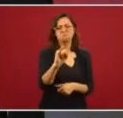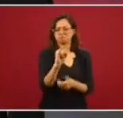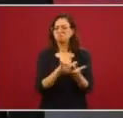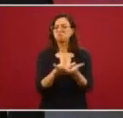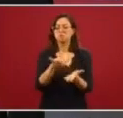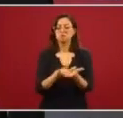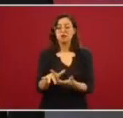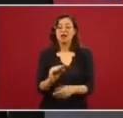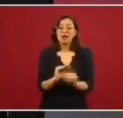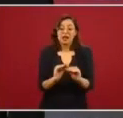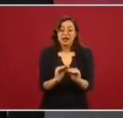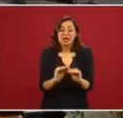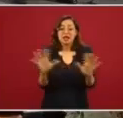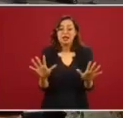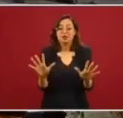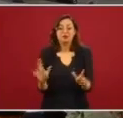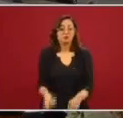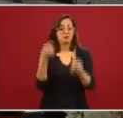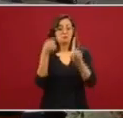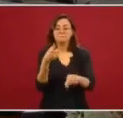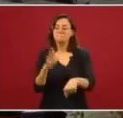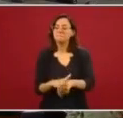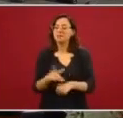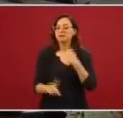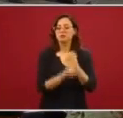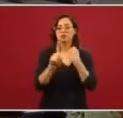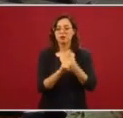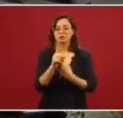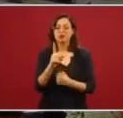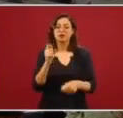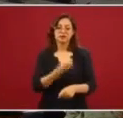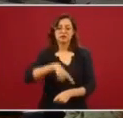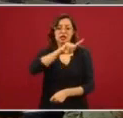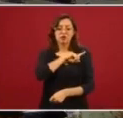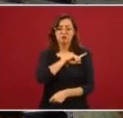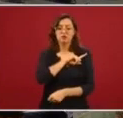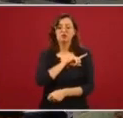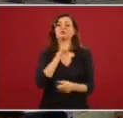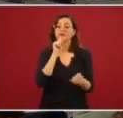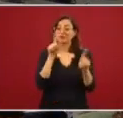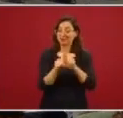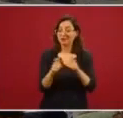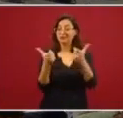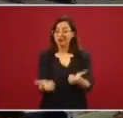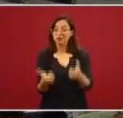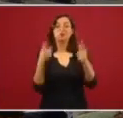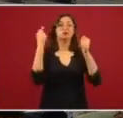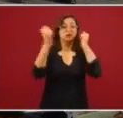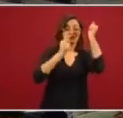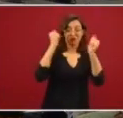bien evidentemente el riesgo principal y el problema principal es en salud ya lo estamos viendo se afecta a la economía se afecta el